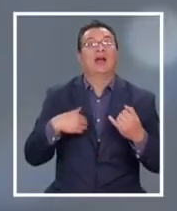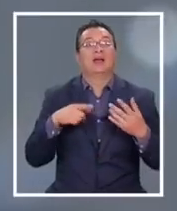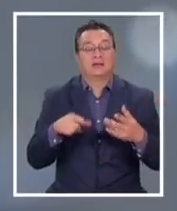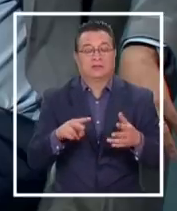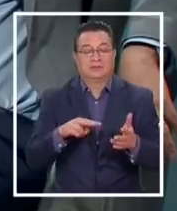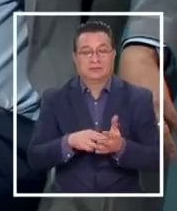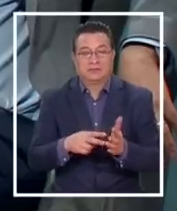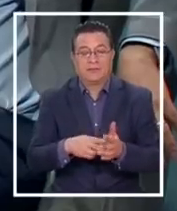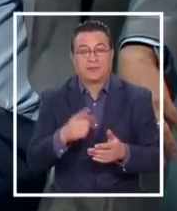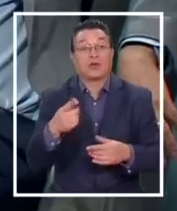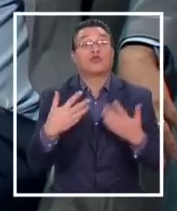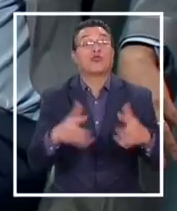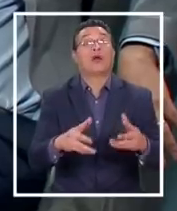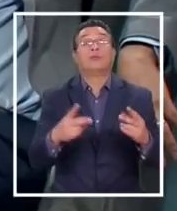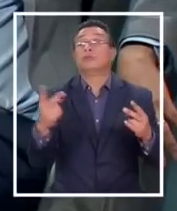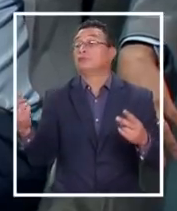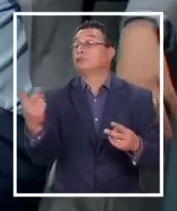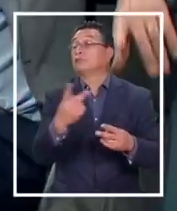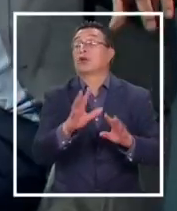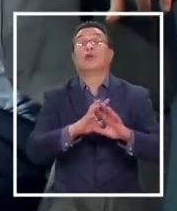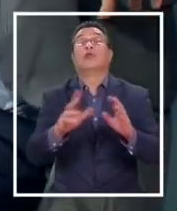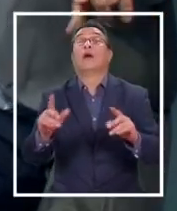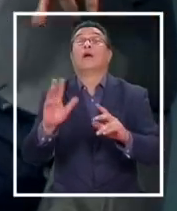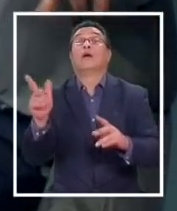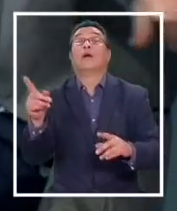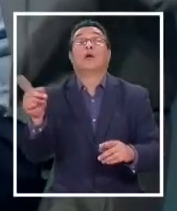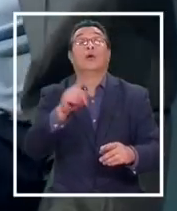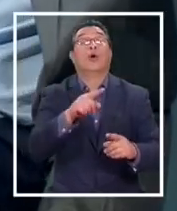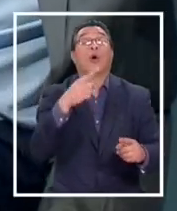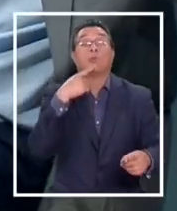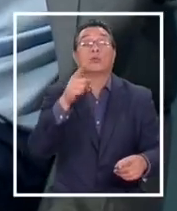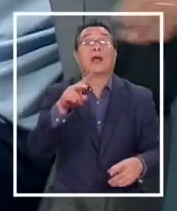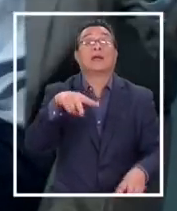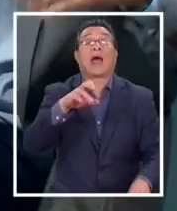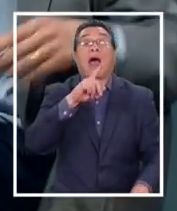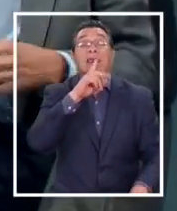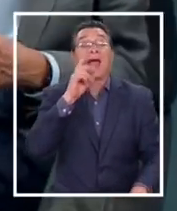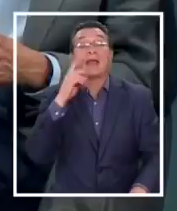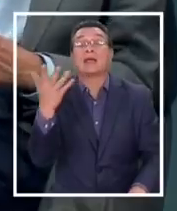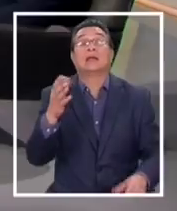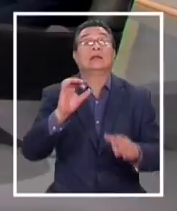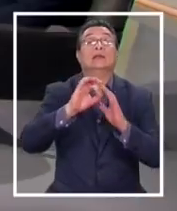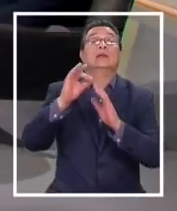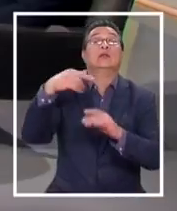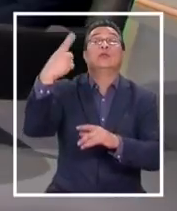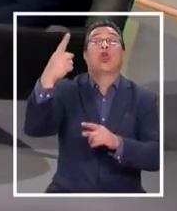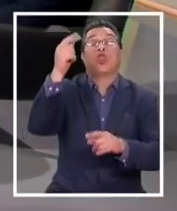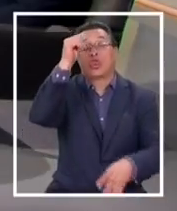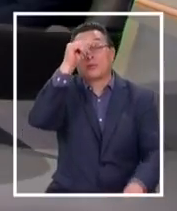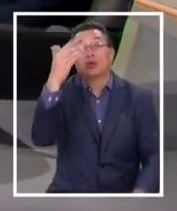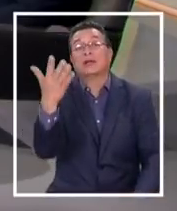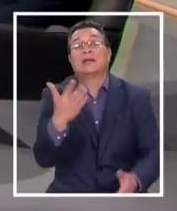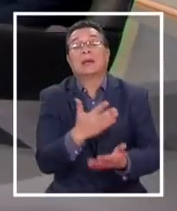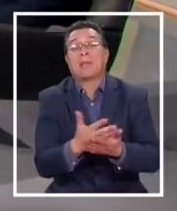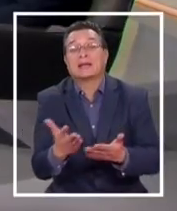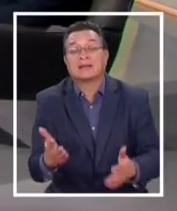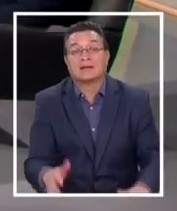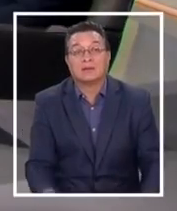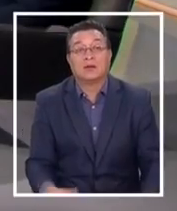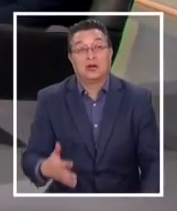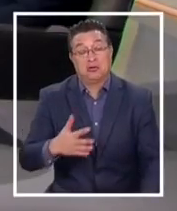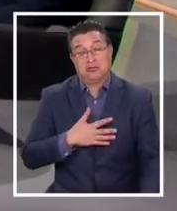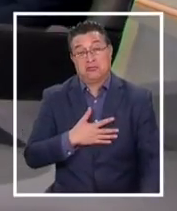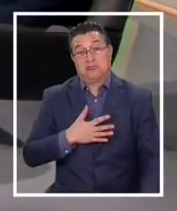la franja de los dos diputados, el resto de los... Natalia, proyección, ¿qué va a pasar el próximo domingo? Sí, yo, más